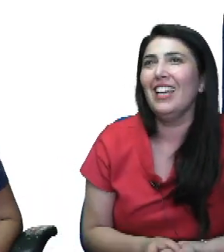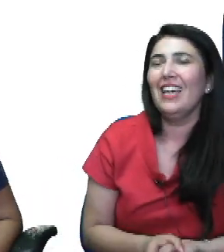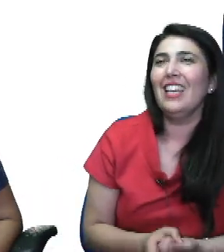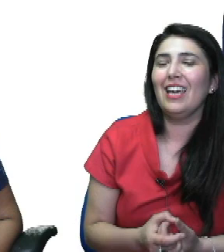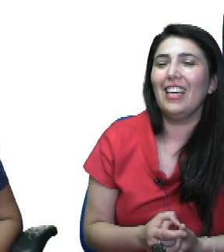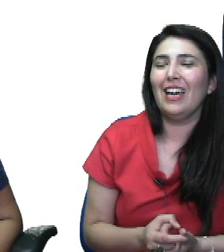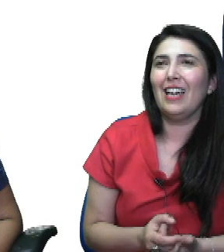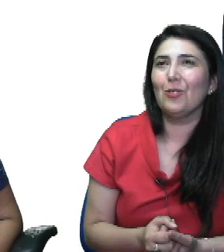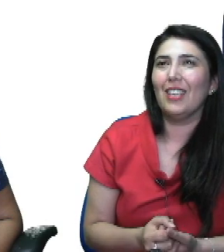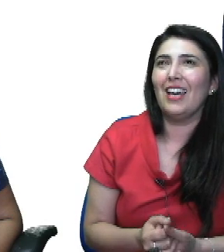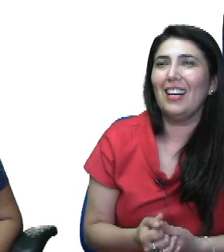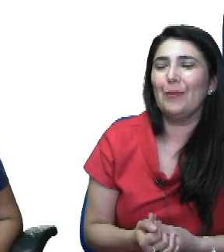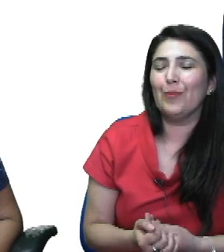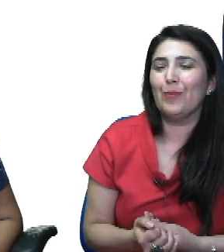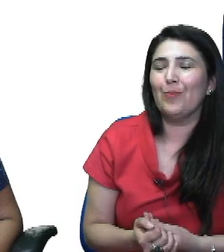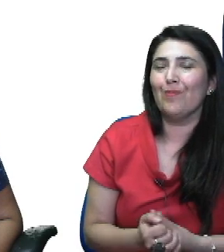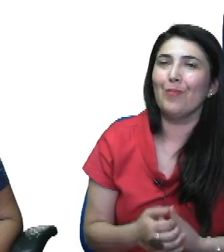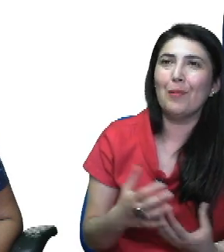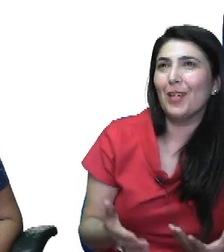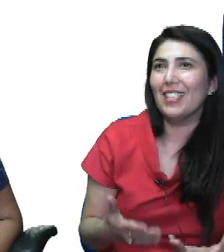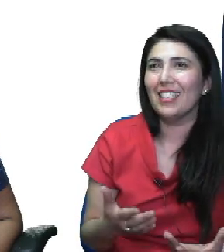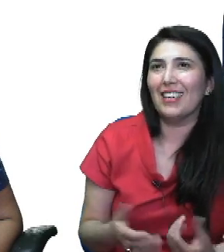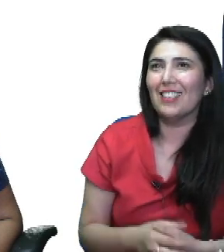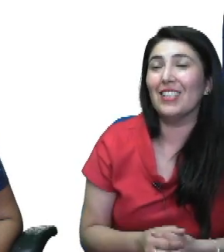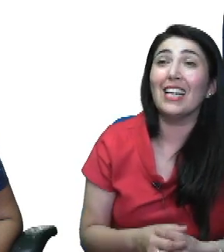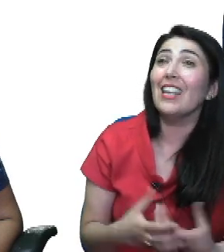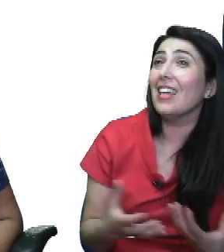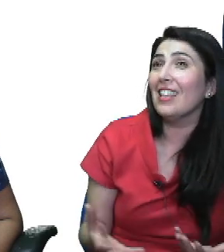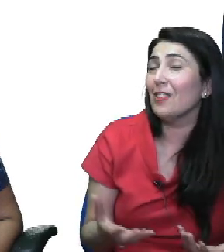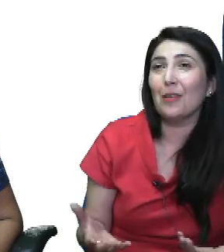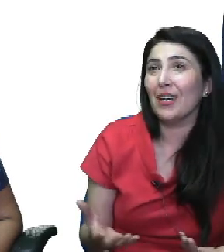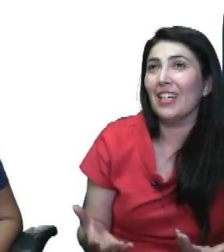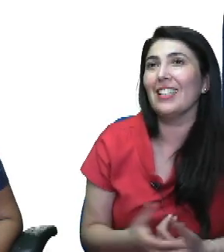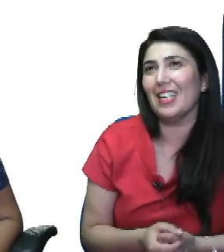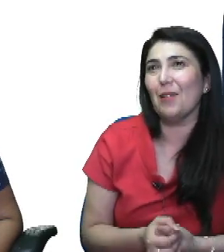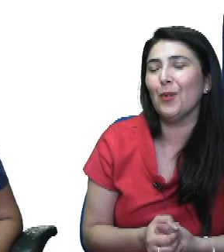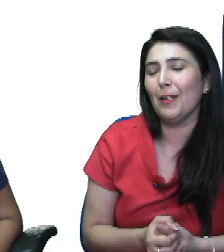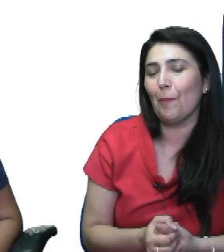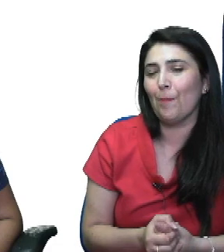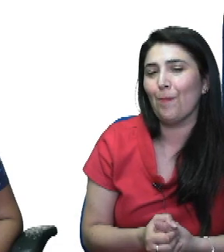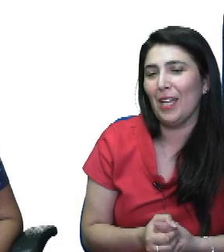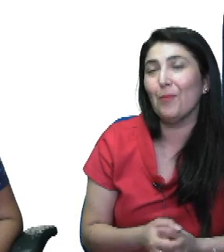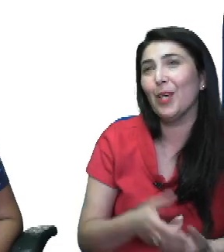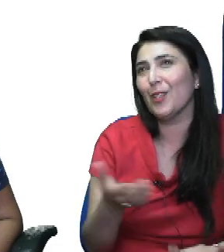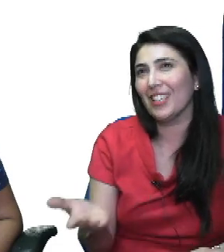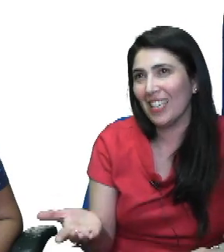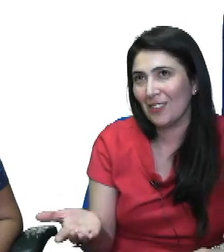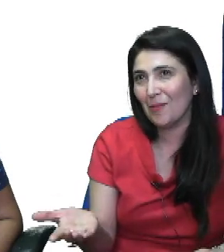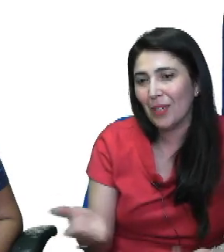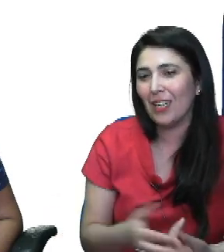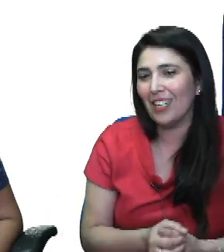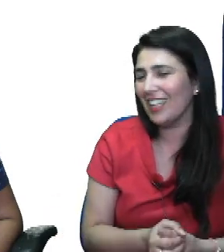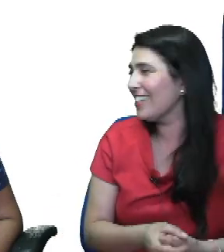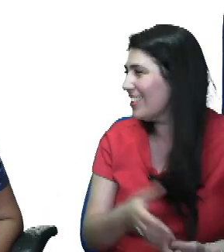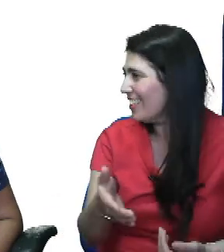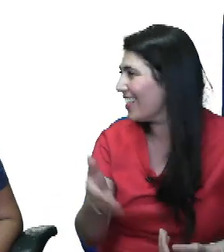llegar a ustedes para poder contarles de estos temas que trajimos. Pueden contactarnos